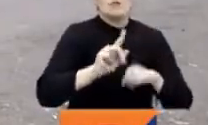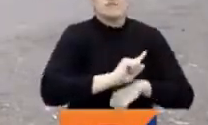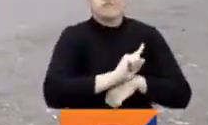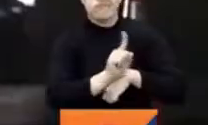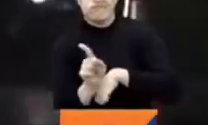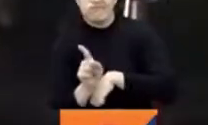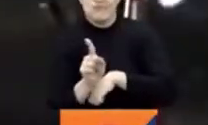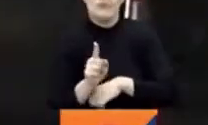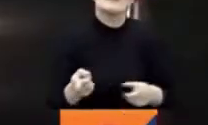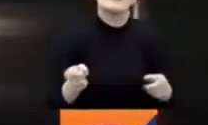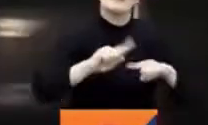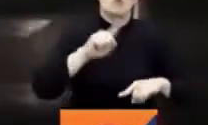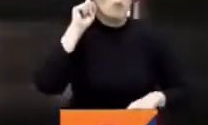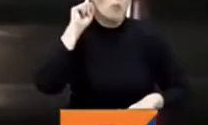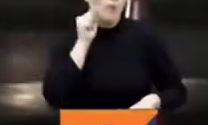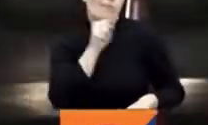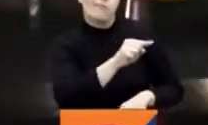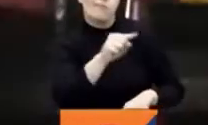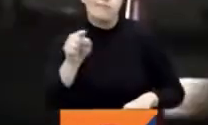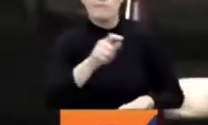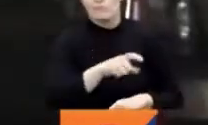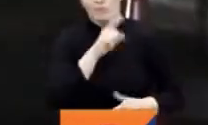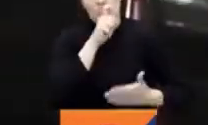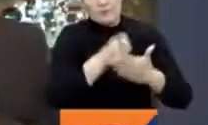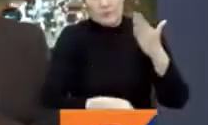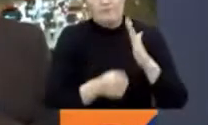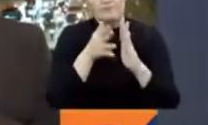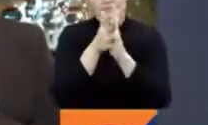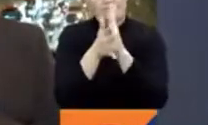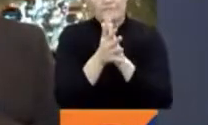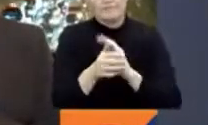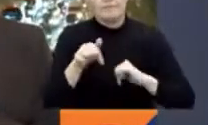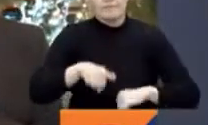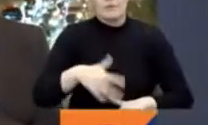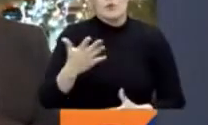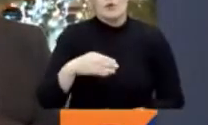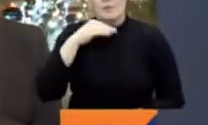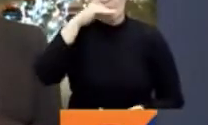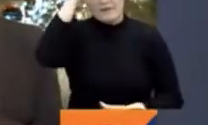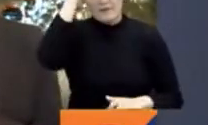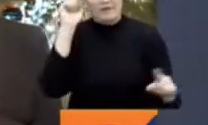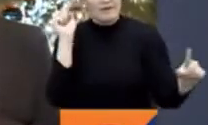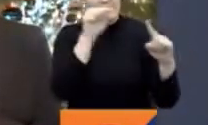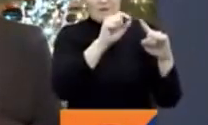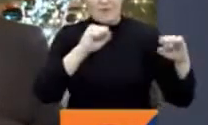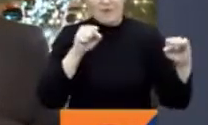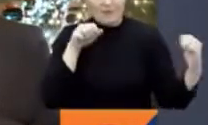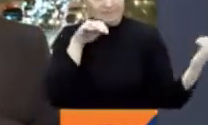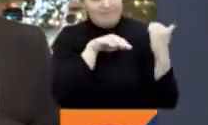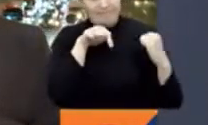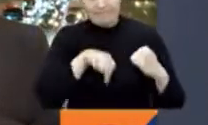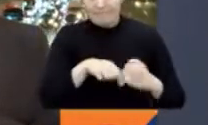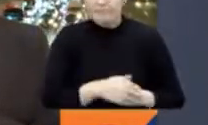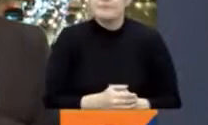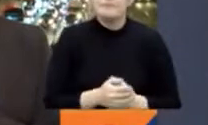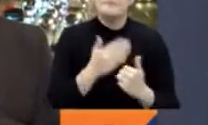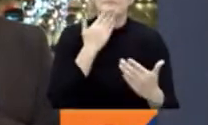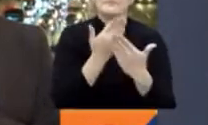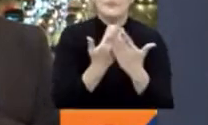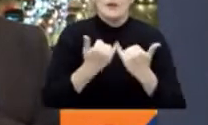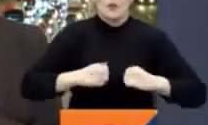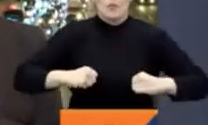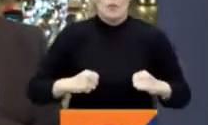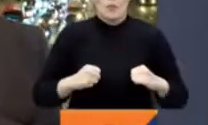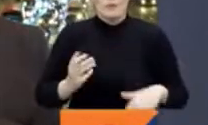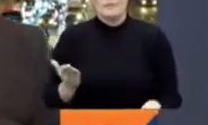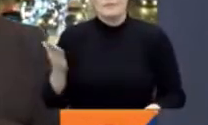por el estado de embriaguez. Información que a esta hora les entregamos desde la vía Medellín-Bogotá. Gracias, Ismael. Y regresamos a la capital. En Bogotá,